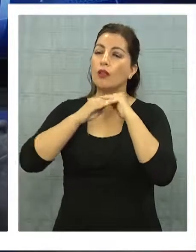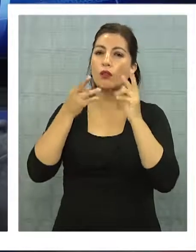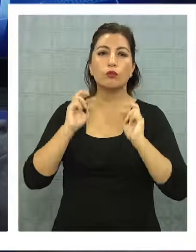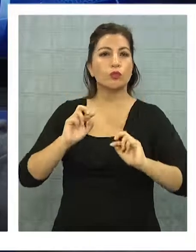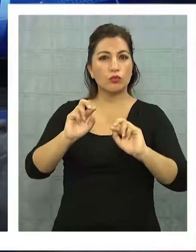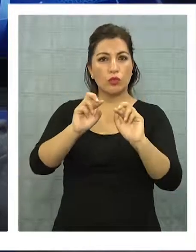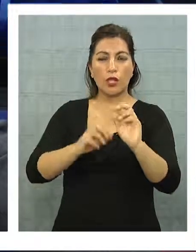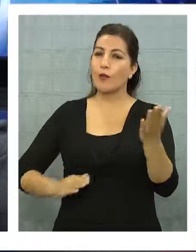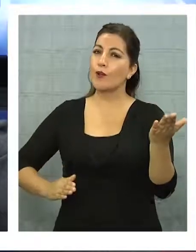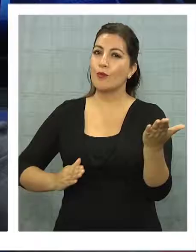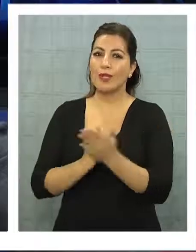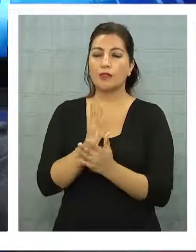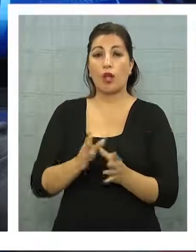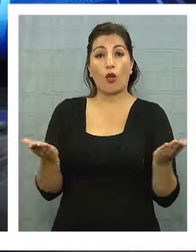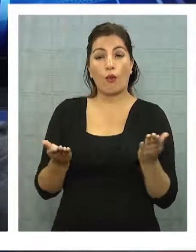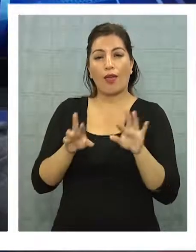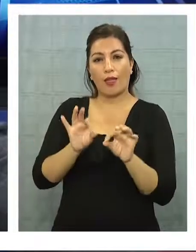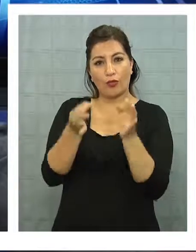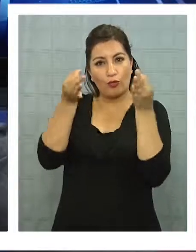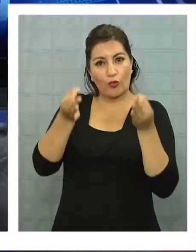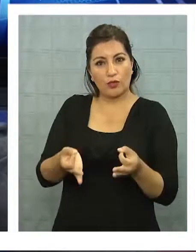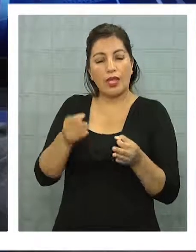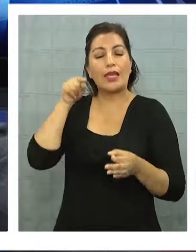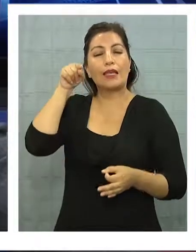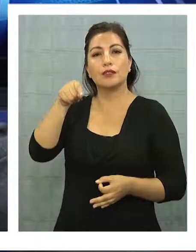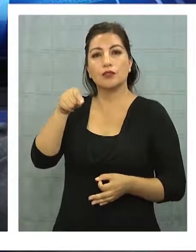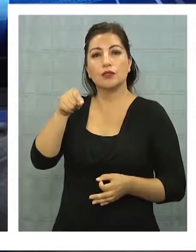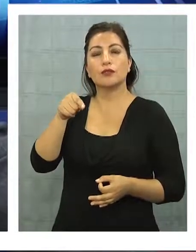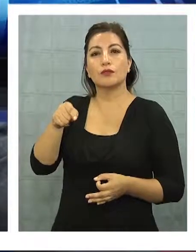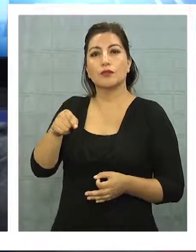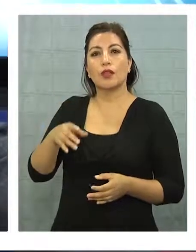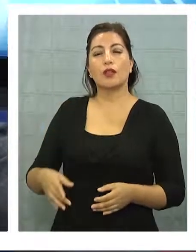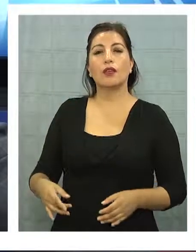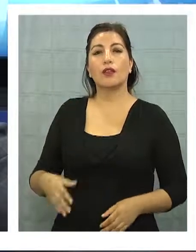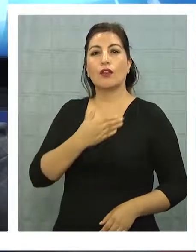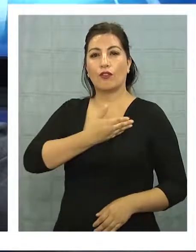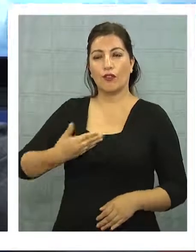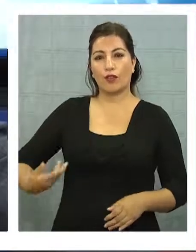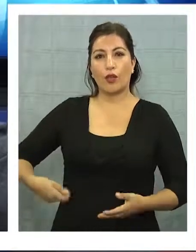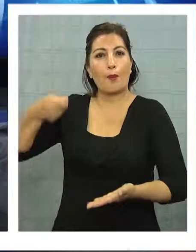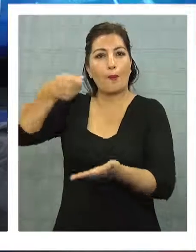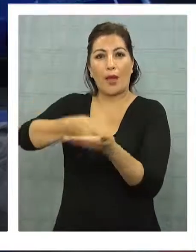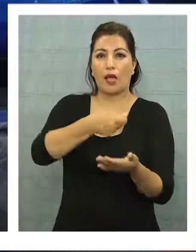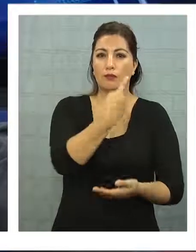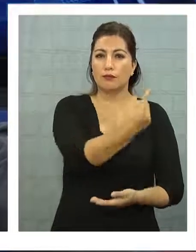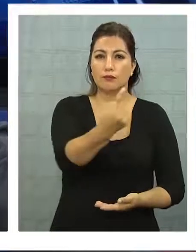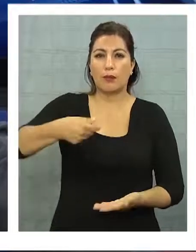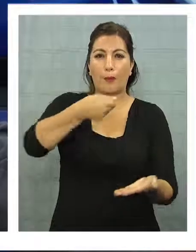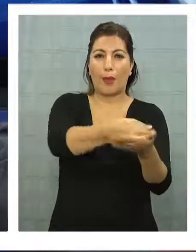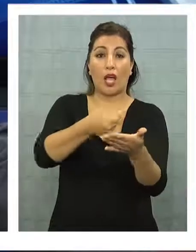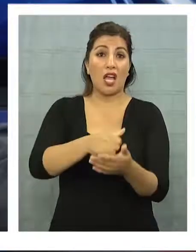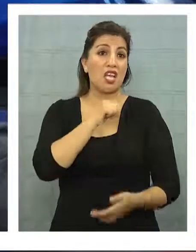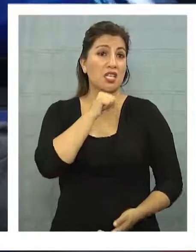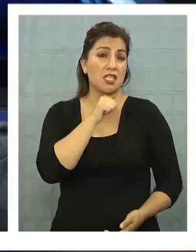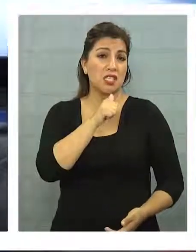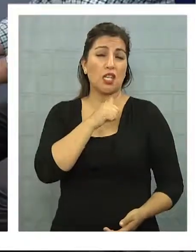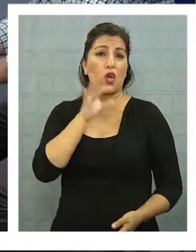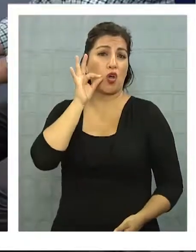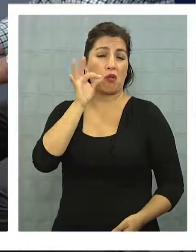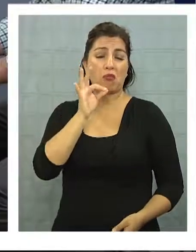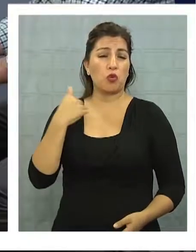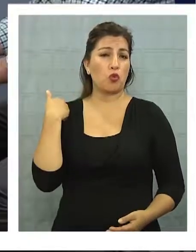aumentar cuando se comenzó a golpear a los sindicatos y que se redujeron los impuestos. Esa es la verdad. En los años de Reagan y Thatcher, que después se traspasaron